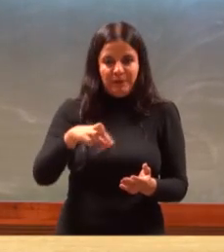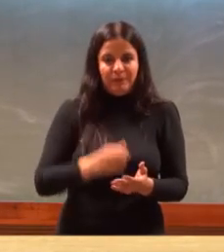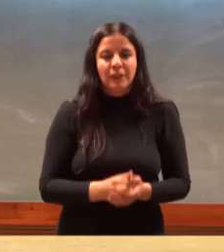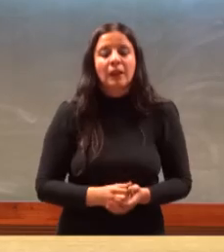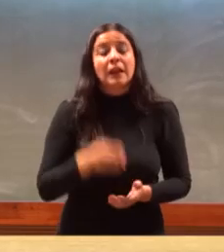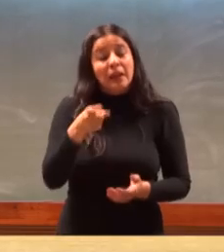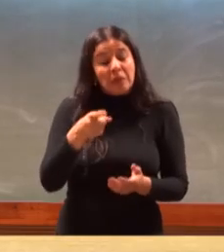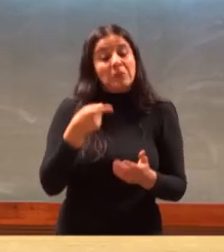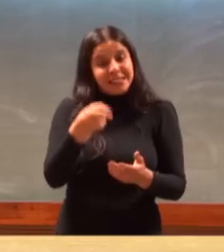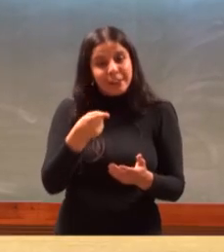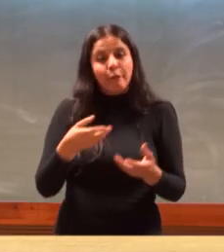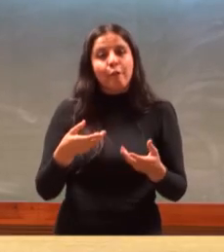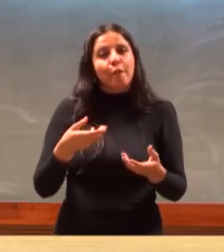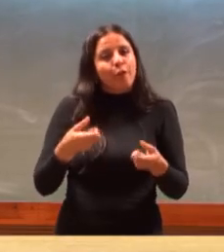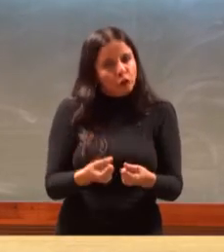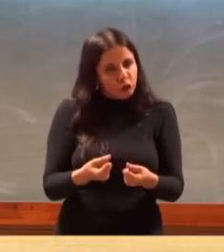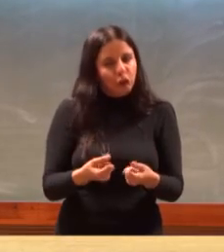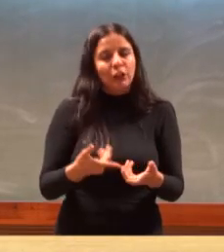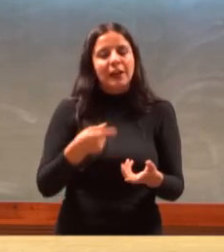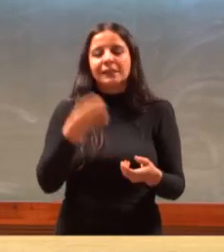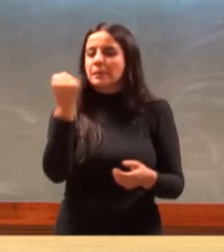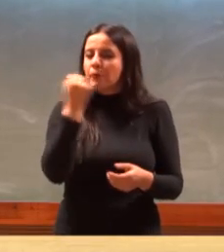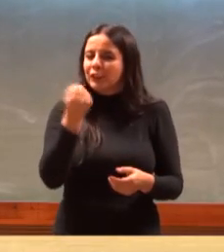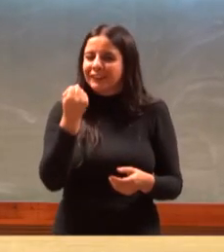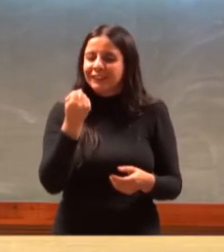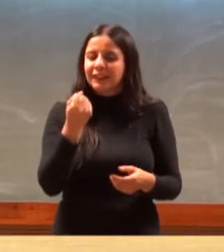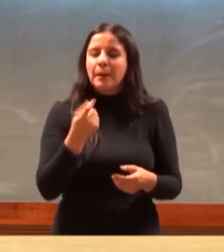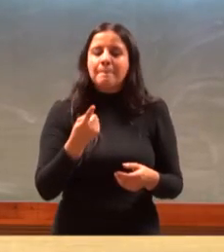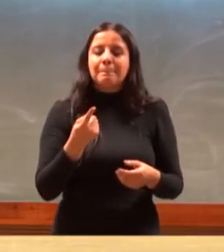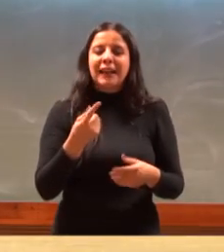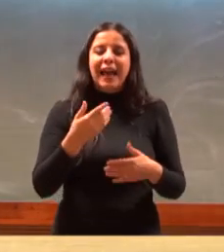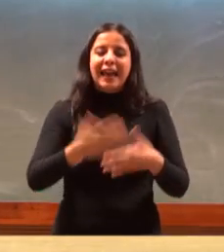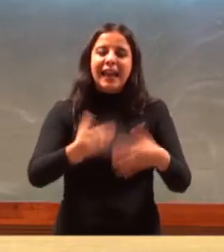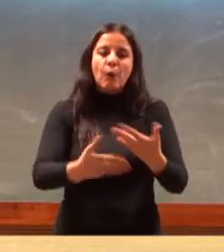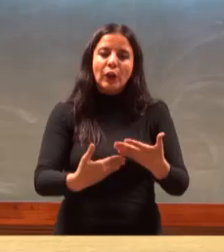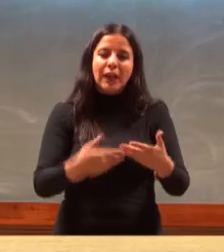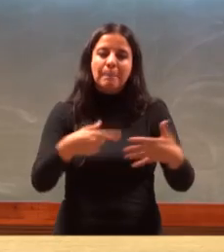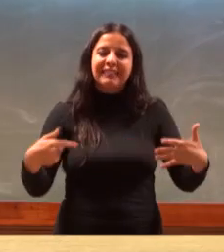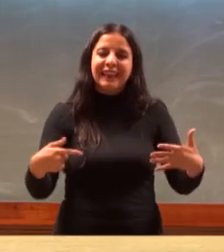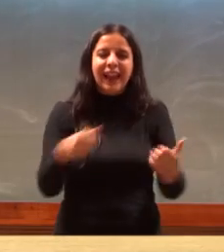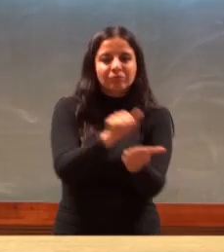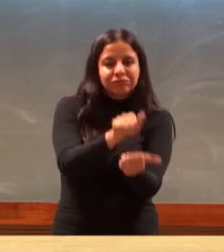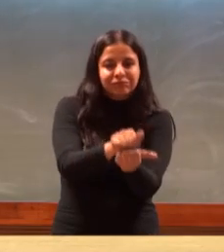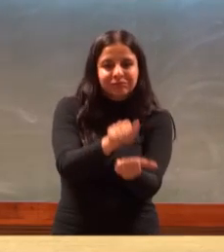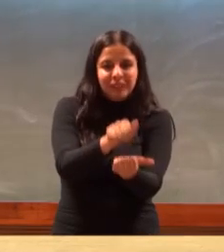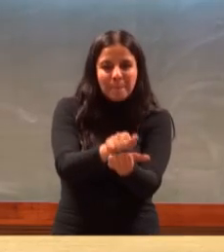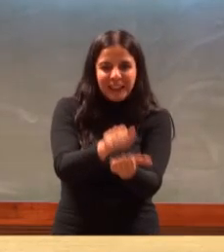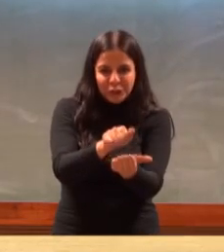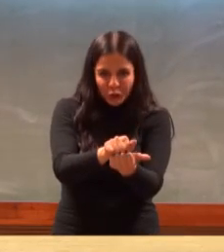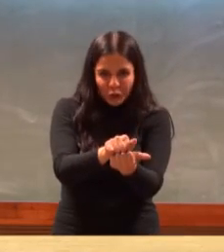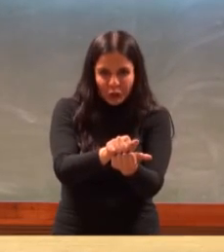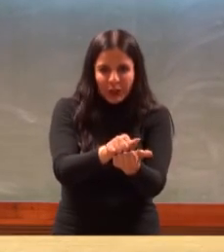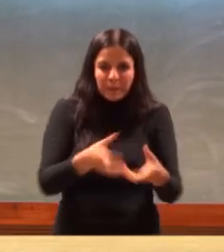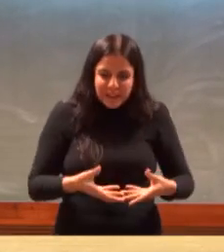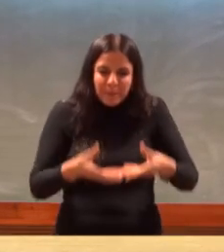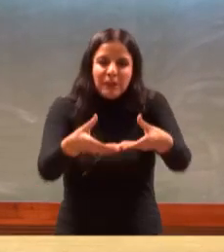asignaturas de primer año ahí entendemos que avanzamos respecto del feip no solo con la beca de apunte sino con la producción de un